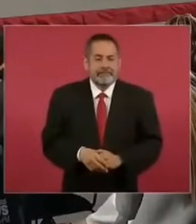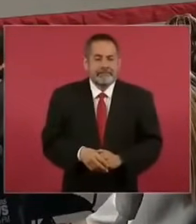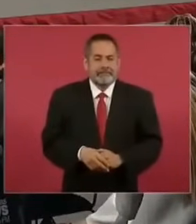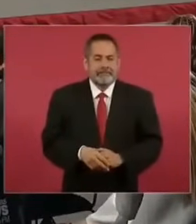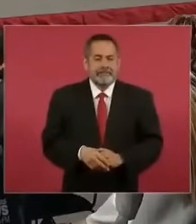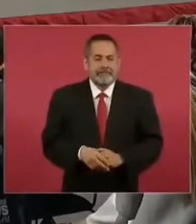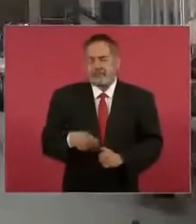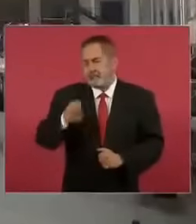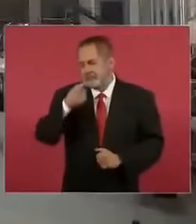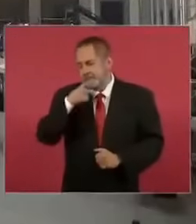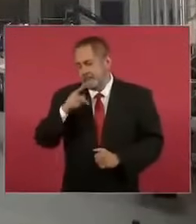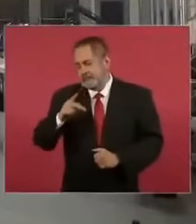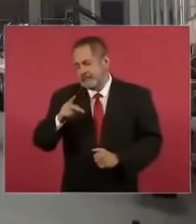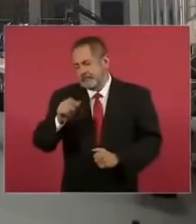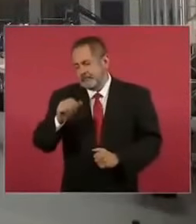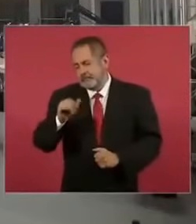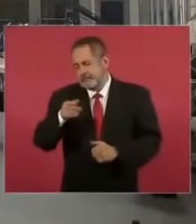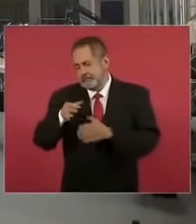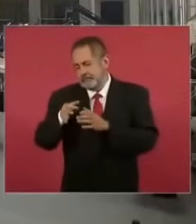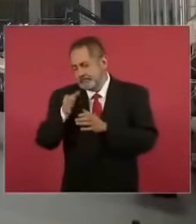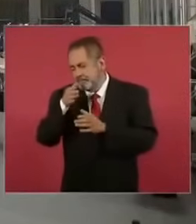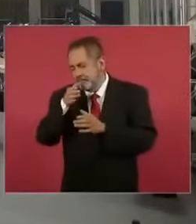O pasiflorine.